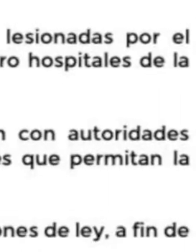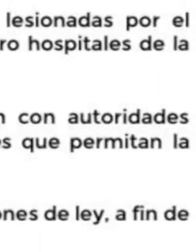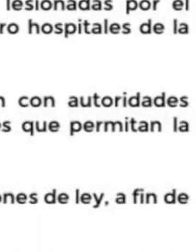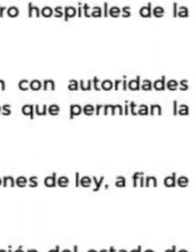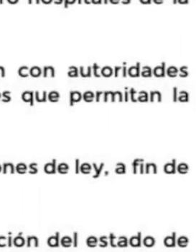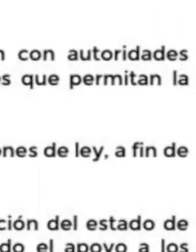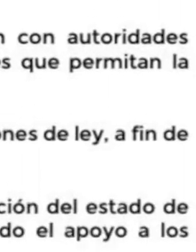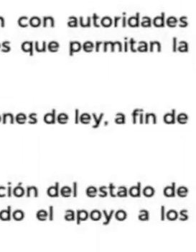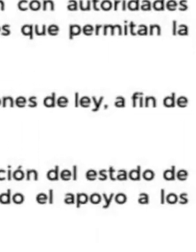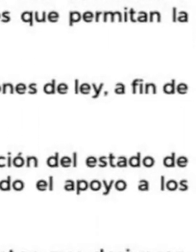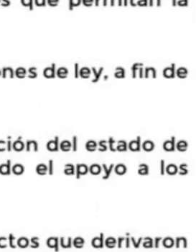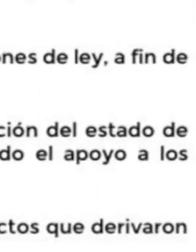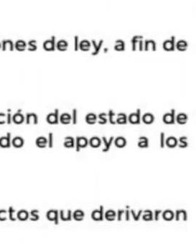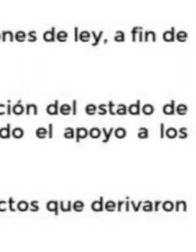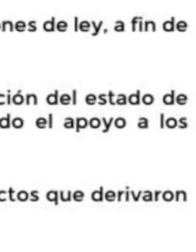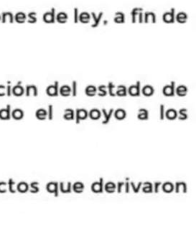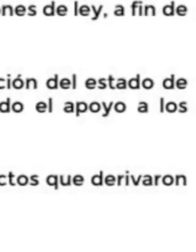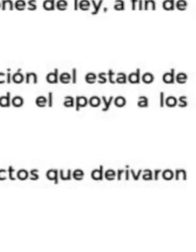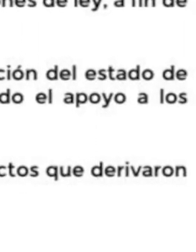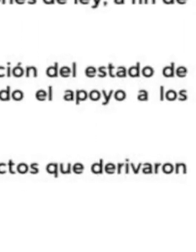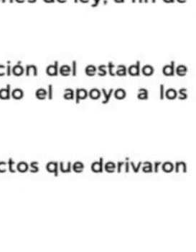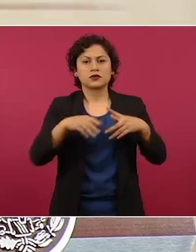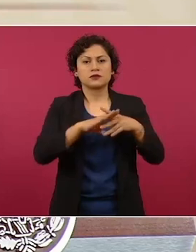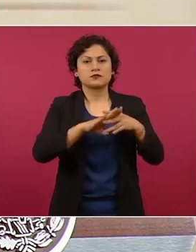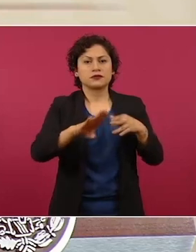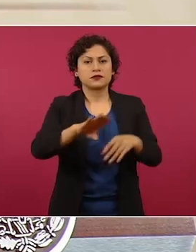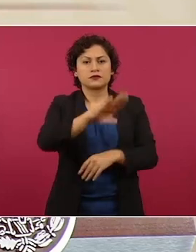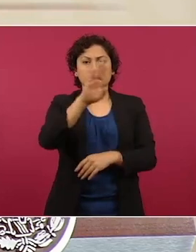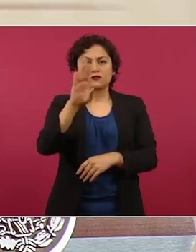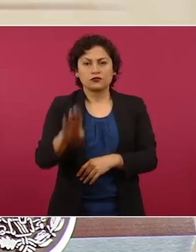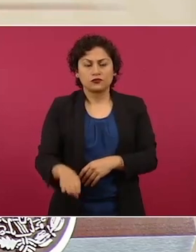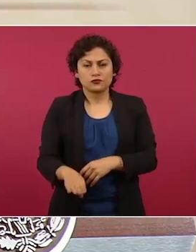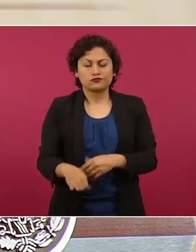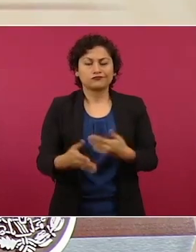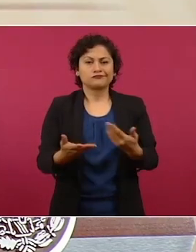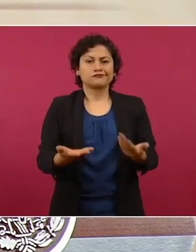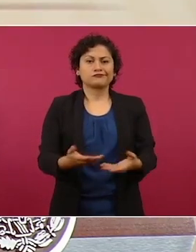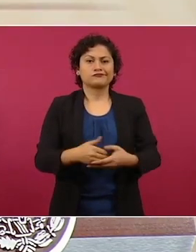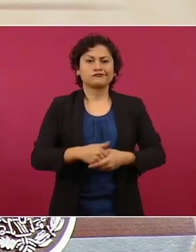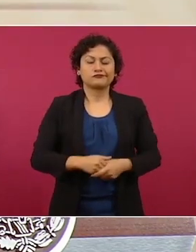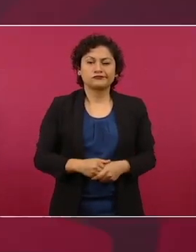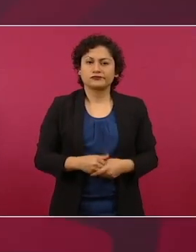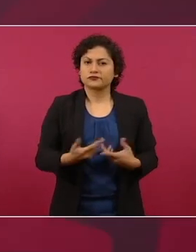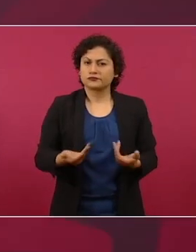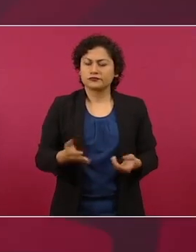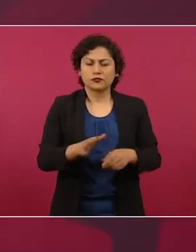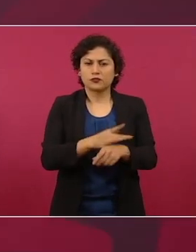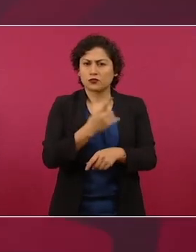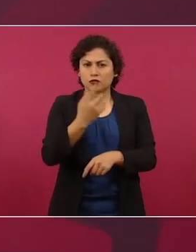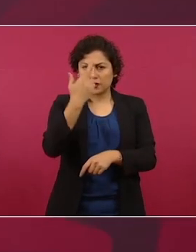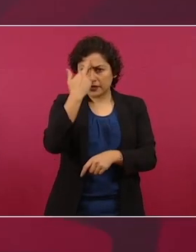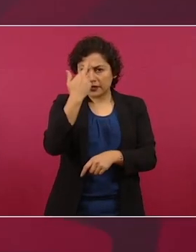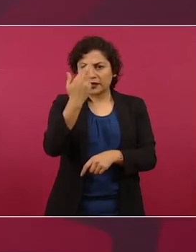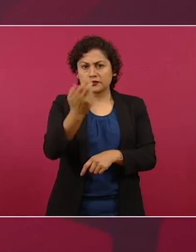migrantes en protesta ante una inminente deportación. Esto tuvo que ver con una